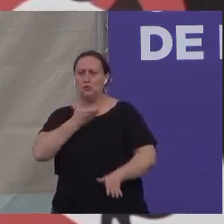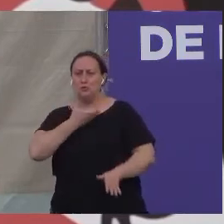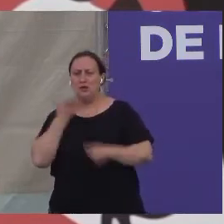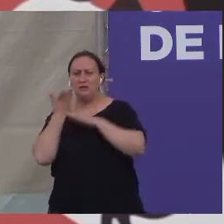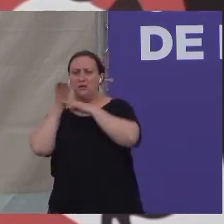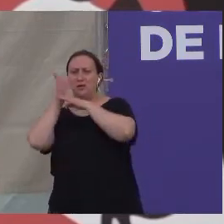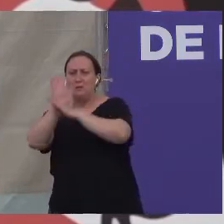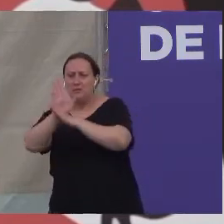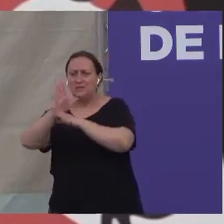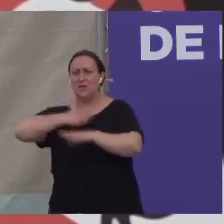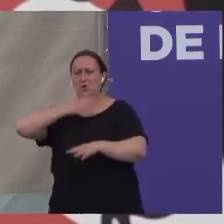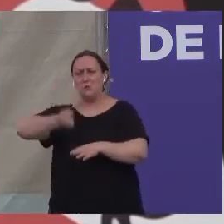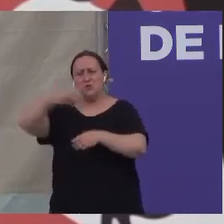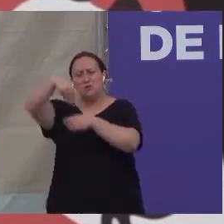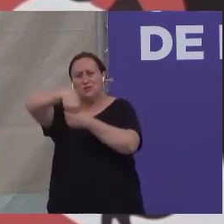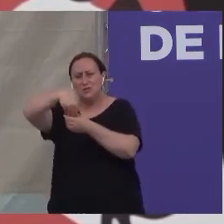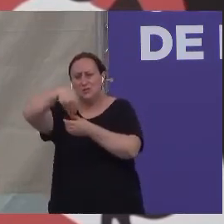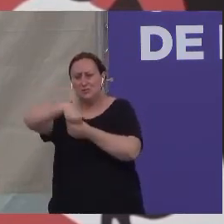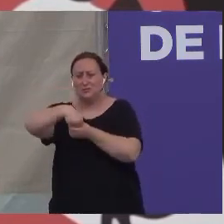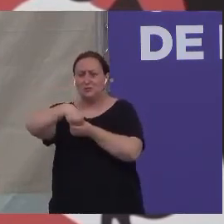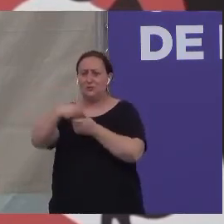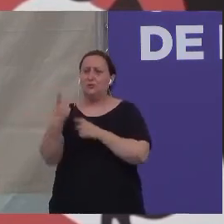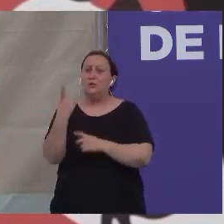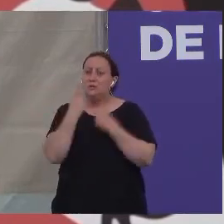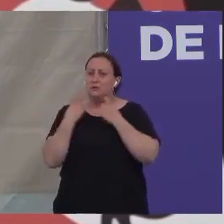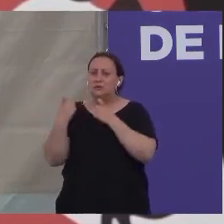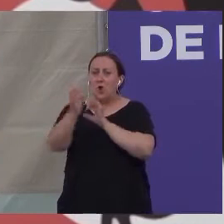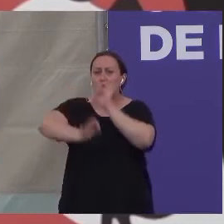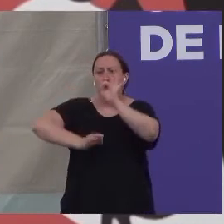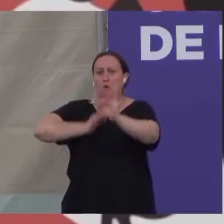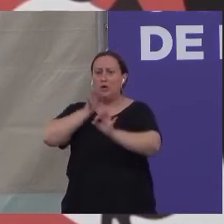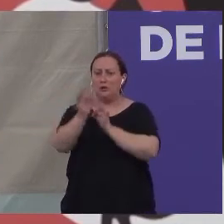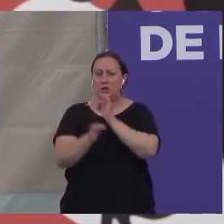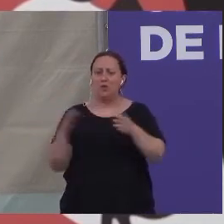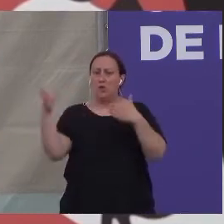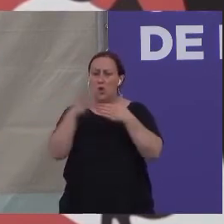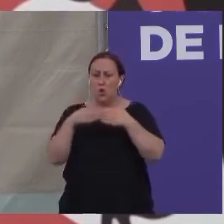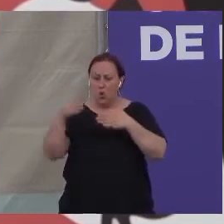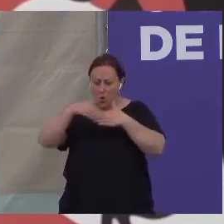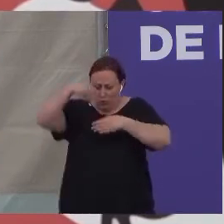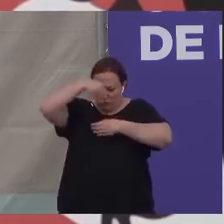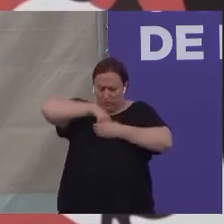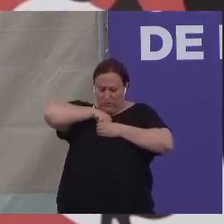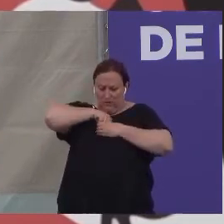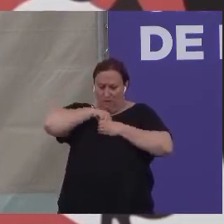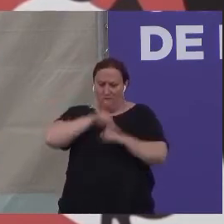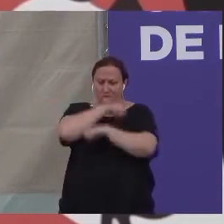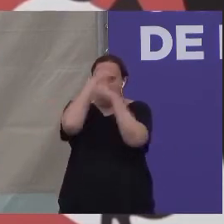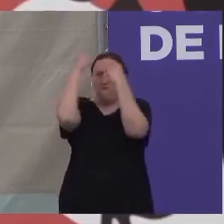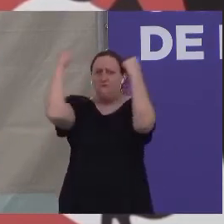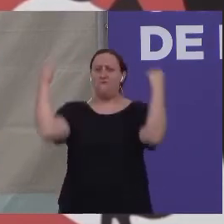nuestros representantes en los ayuntamientos. Necesitamos una organización útil para adentro y fuerte hacia